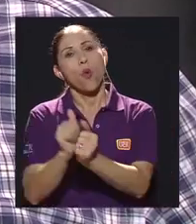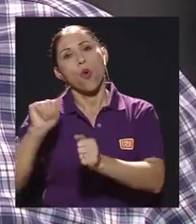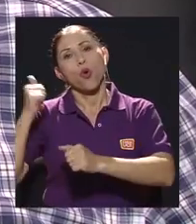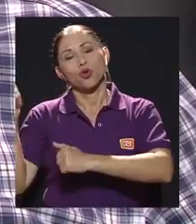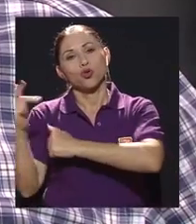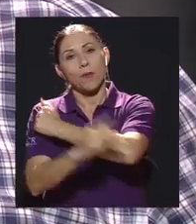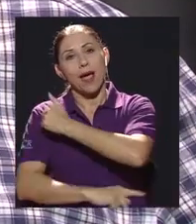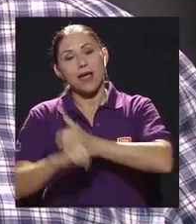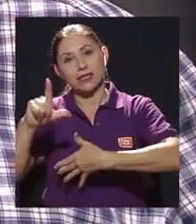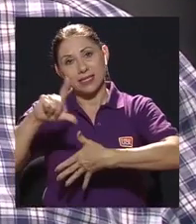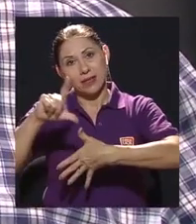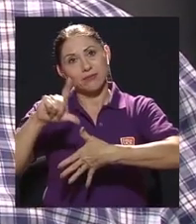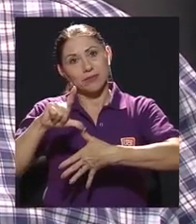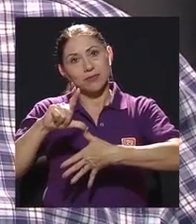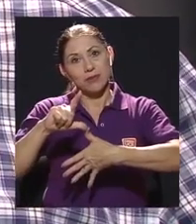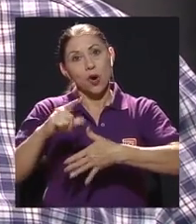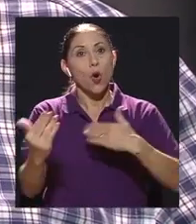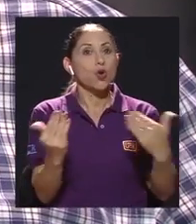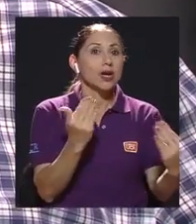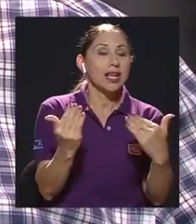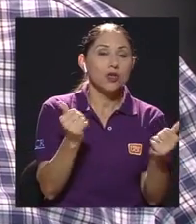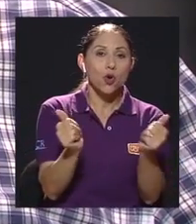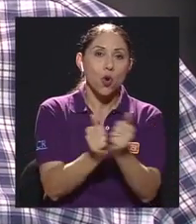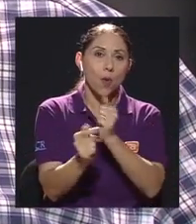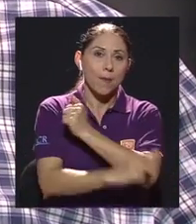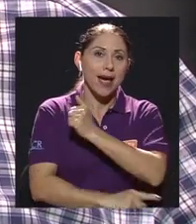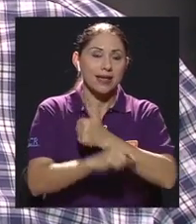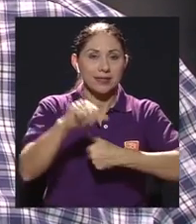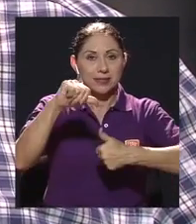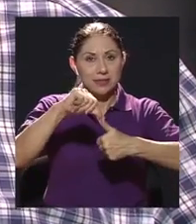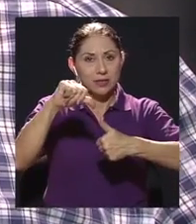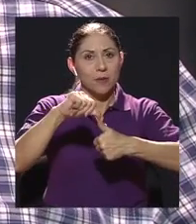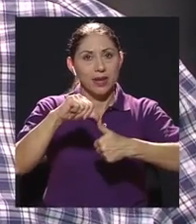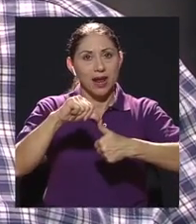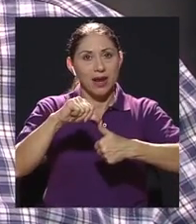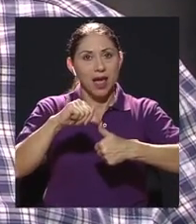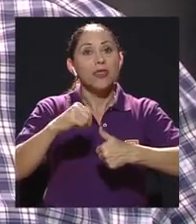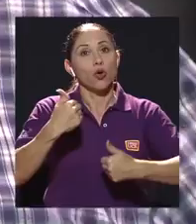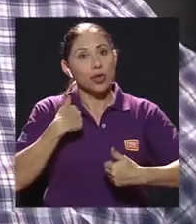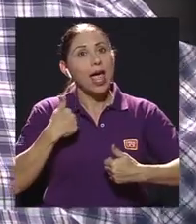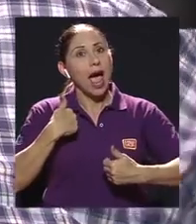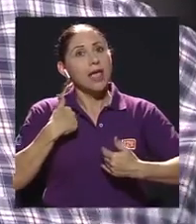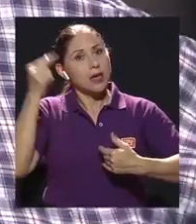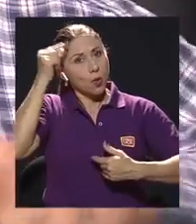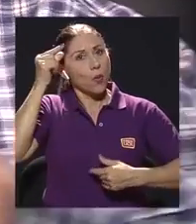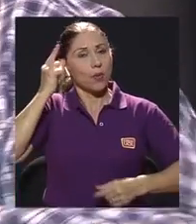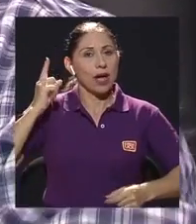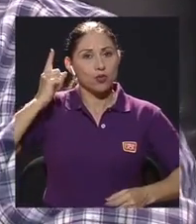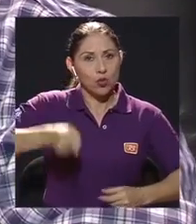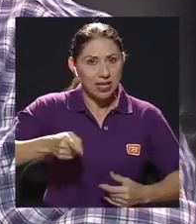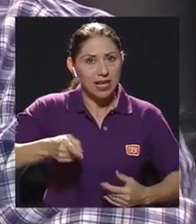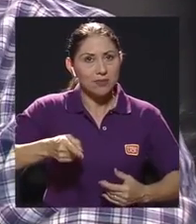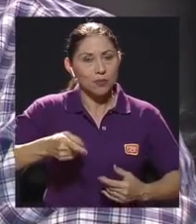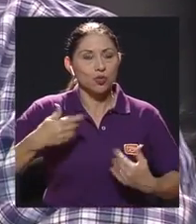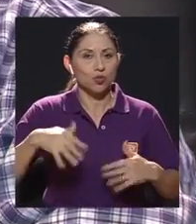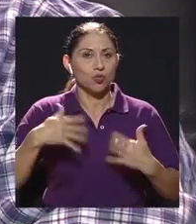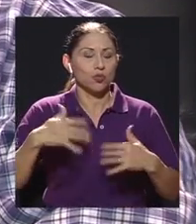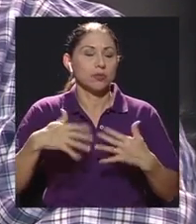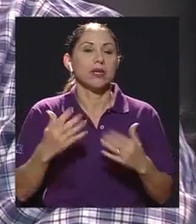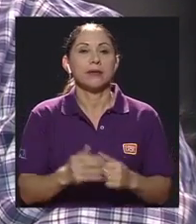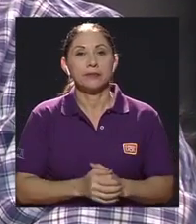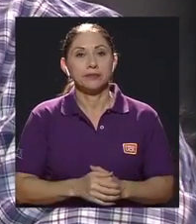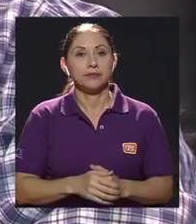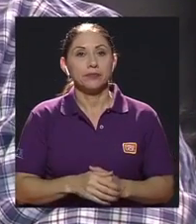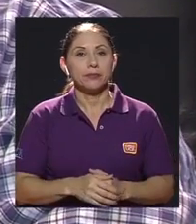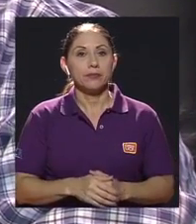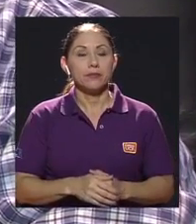región latinoamericana y con relación a países de la región centroamericana donde hay autoritarismos todavía importantes.